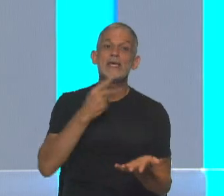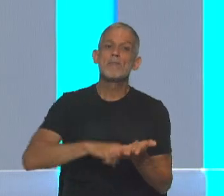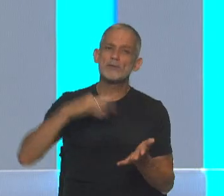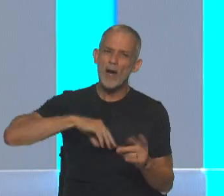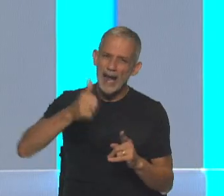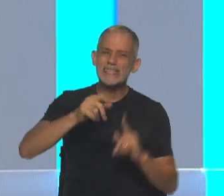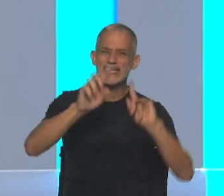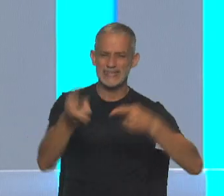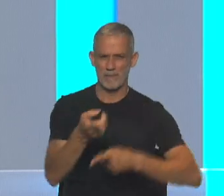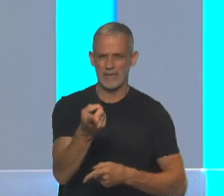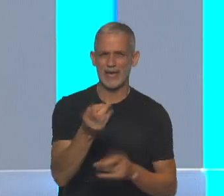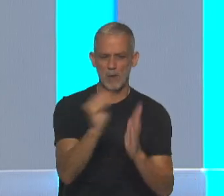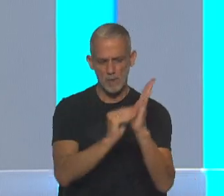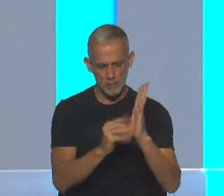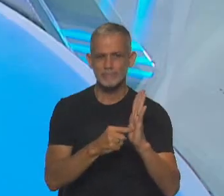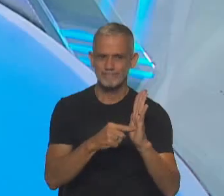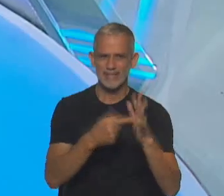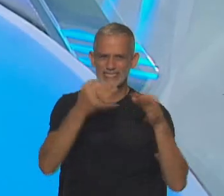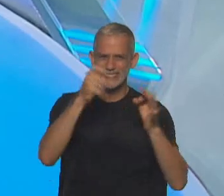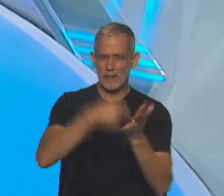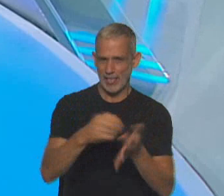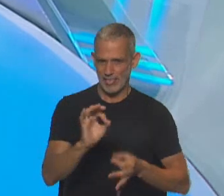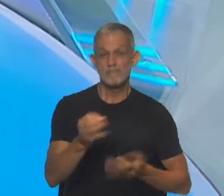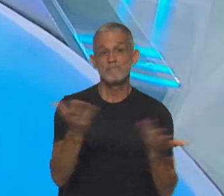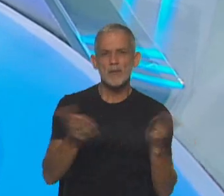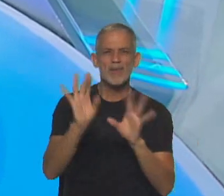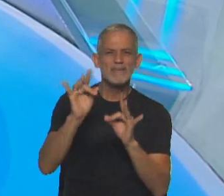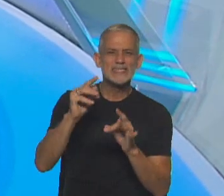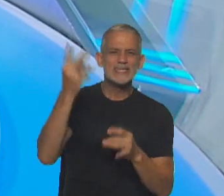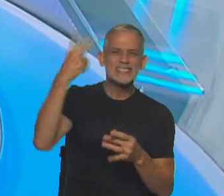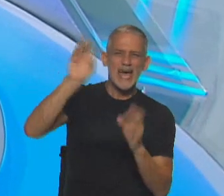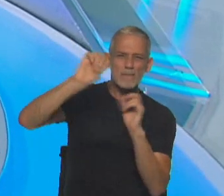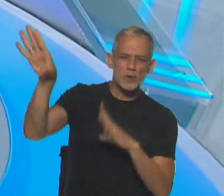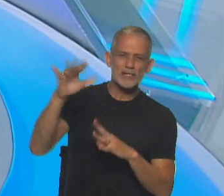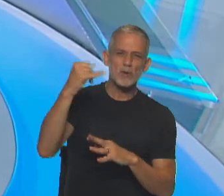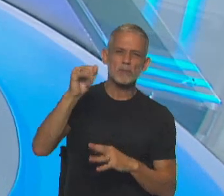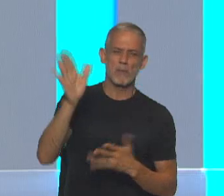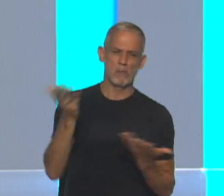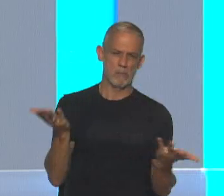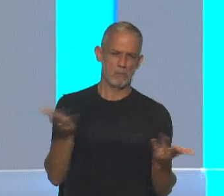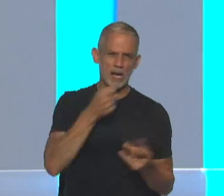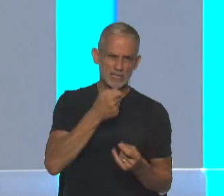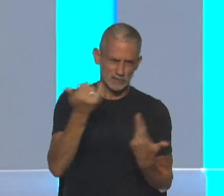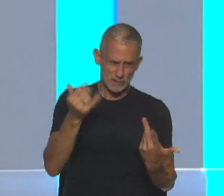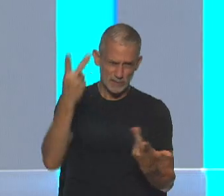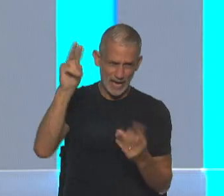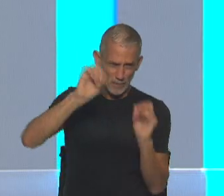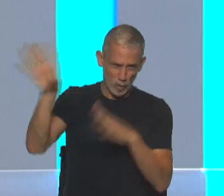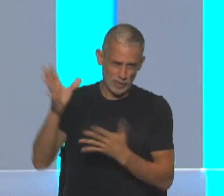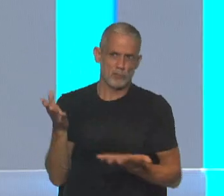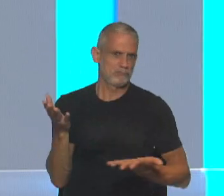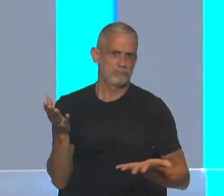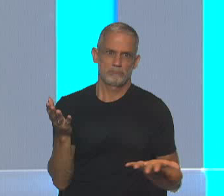las ganancias puede llegar a haber algún tipo de excepción me parece más difícil el tema retenciones van a decir Bueno si están afectadas las exportaciones